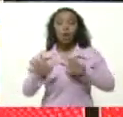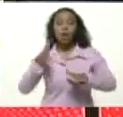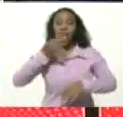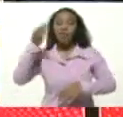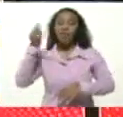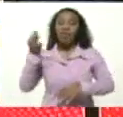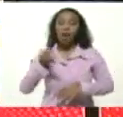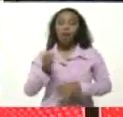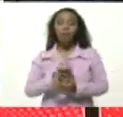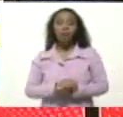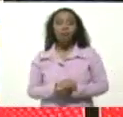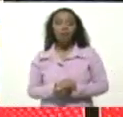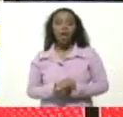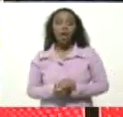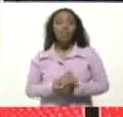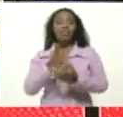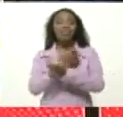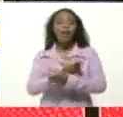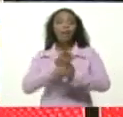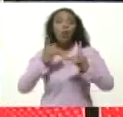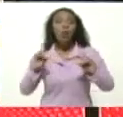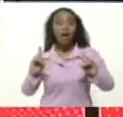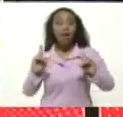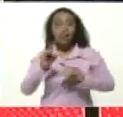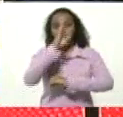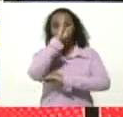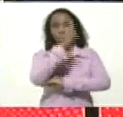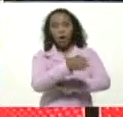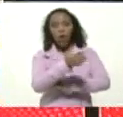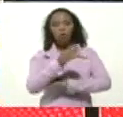verdadera, es una democracia directa.